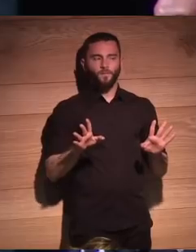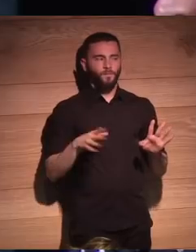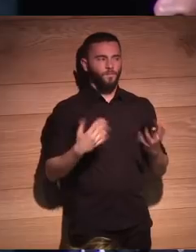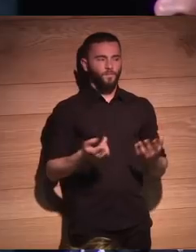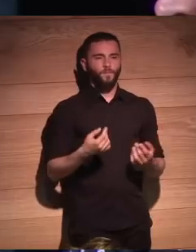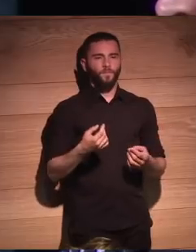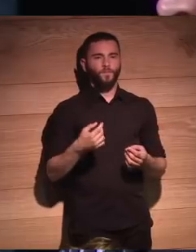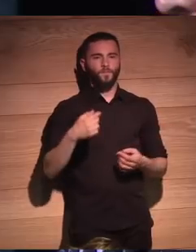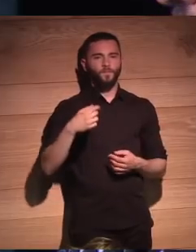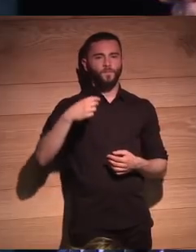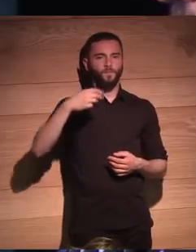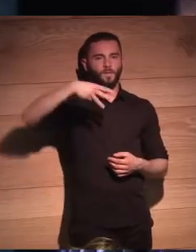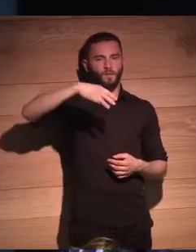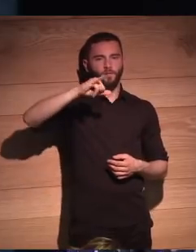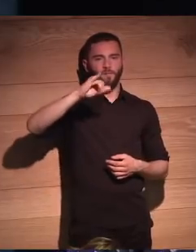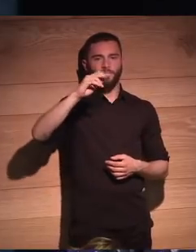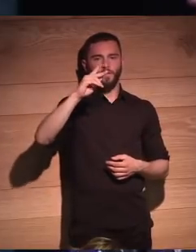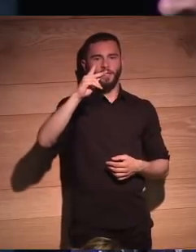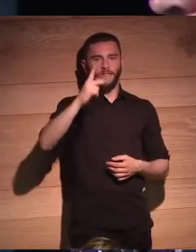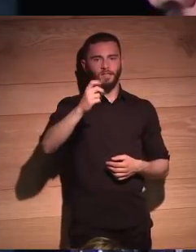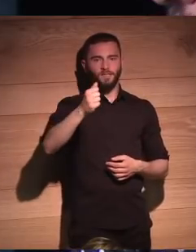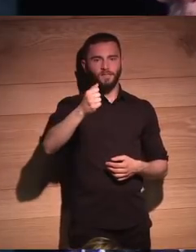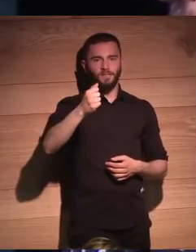¿cómo se llama? Michelle Pfeiffer. ¿Os acordáis?